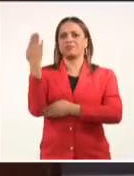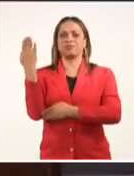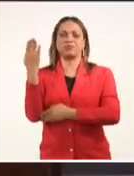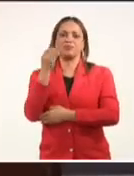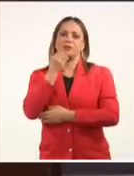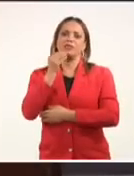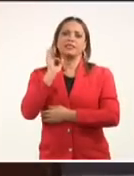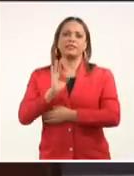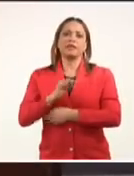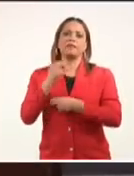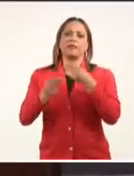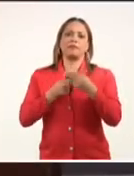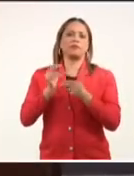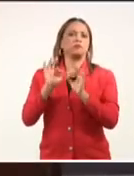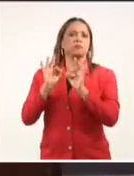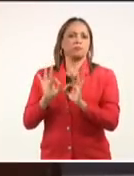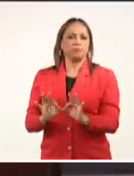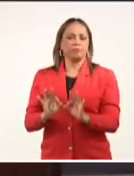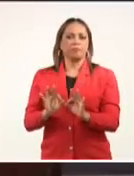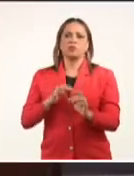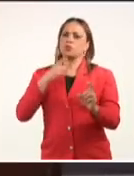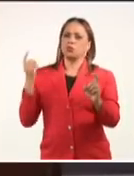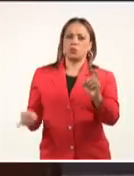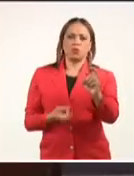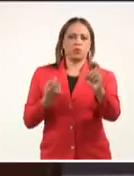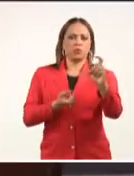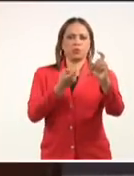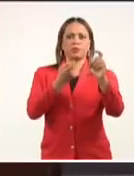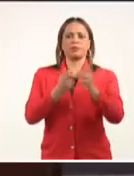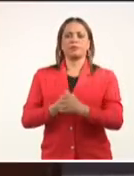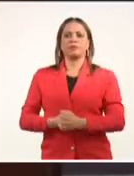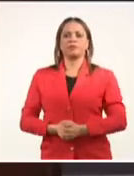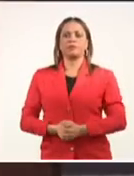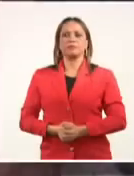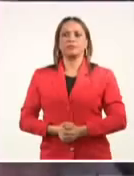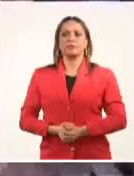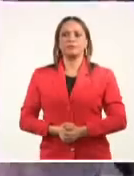hecho siempre, combatiendo.